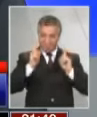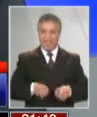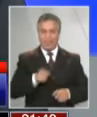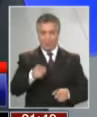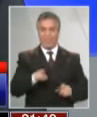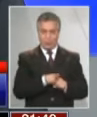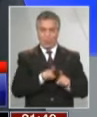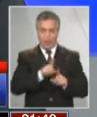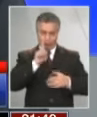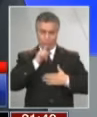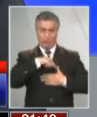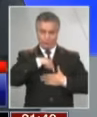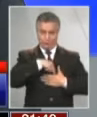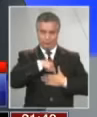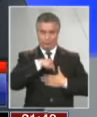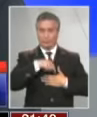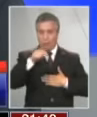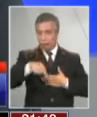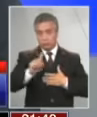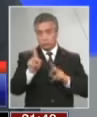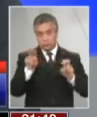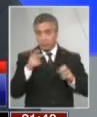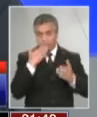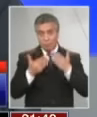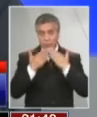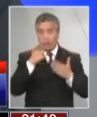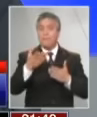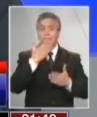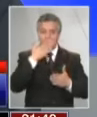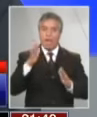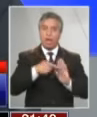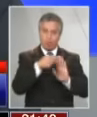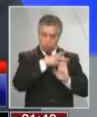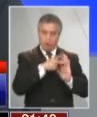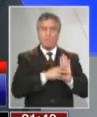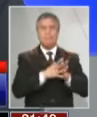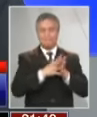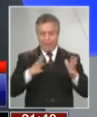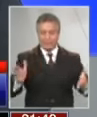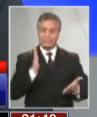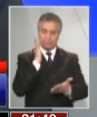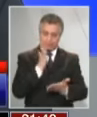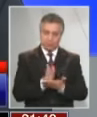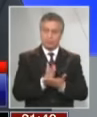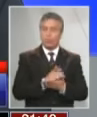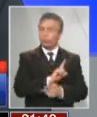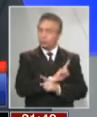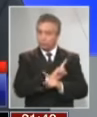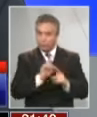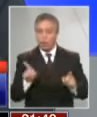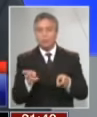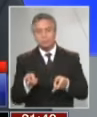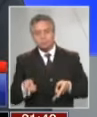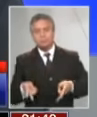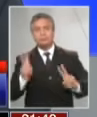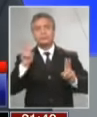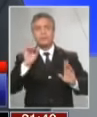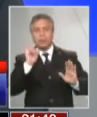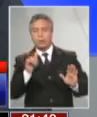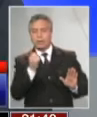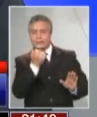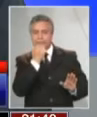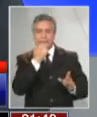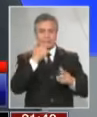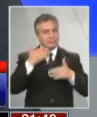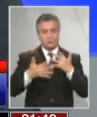no hay casos como lo que estamos conversando, creo que lo mejor es que se norme y ser más estricto, no dar un espacio a una interpretación de este tipo.